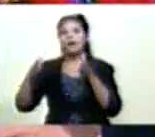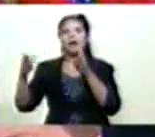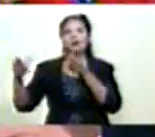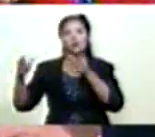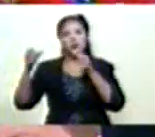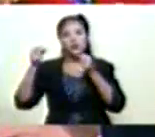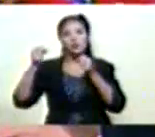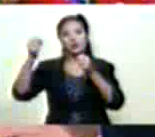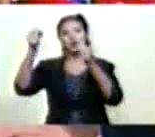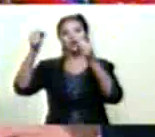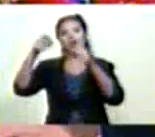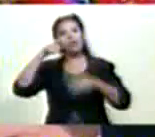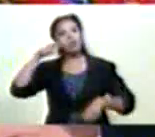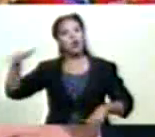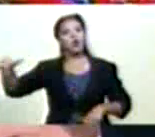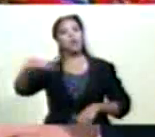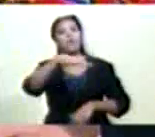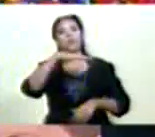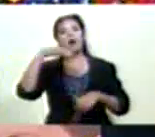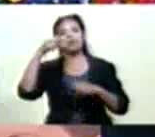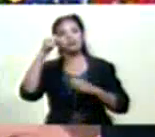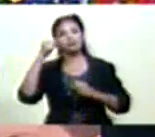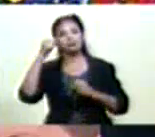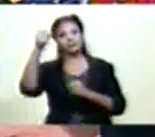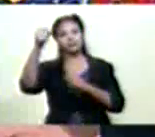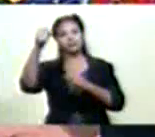triunfo popular civil.